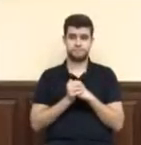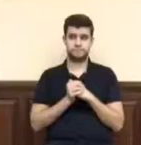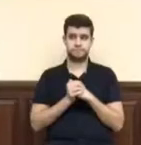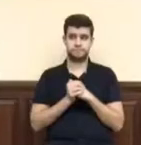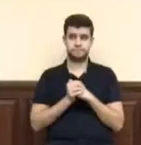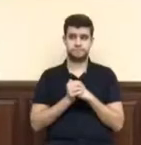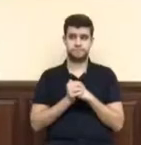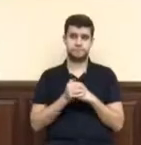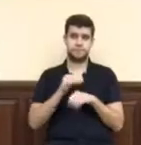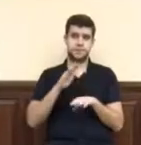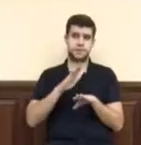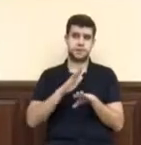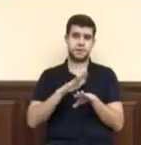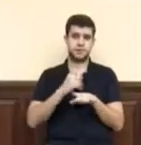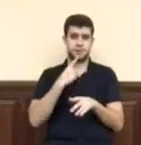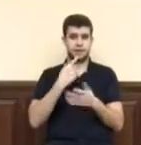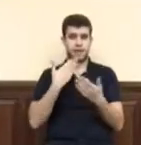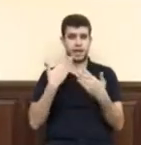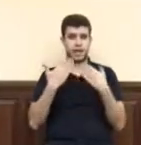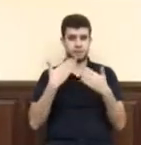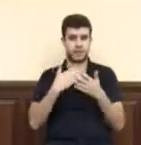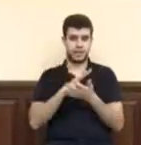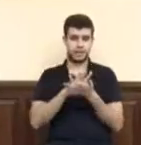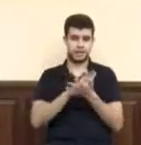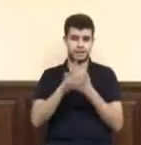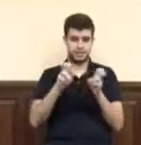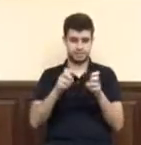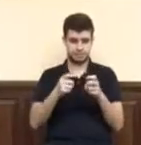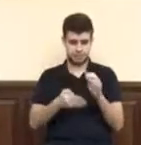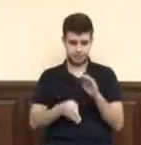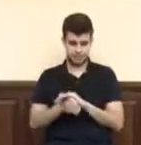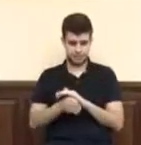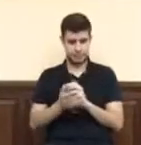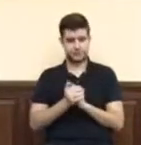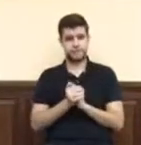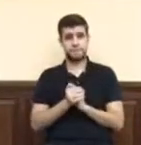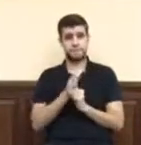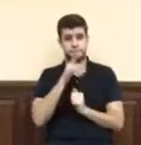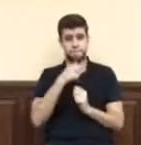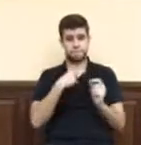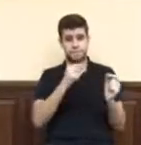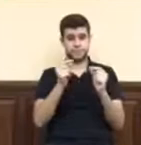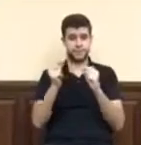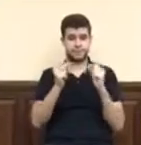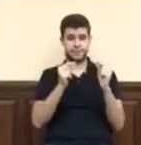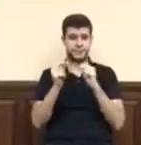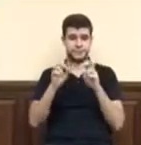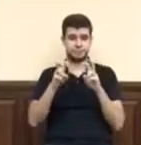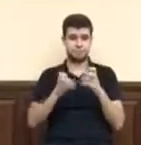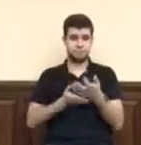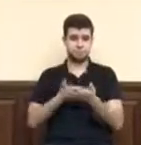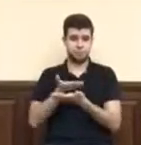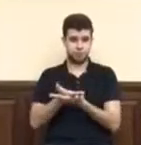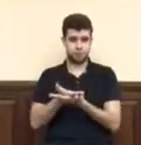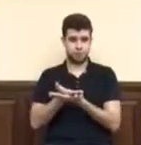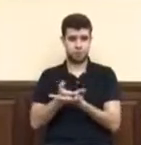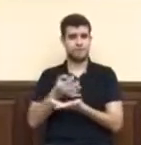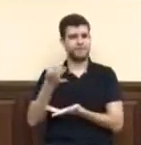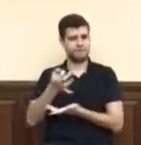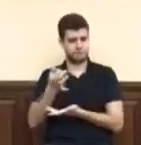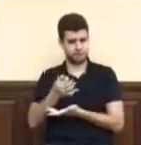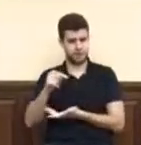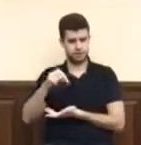para comentarles lo siguiente. Estamos debatiendo una moción que se tiene que traer a